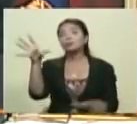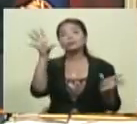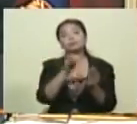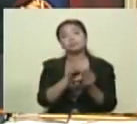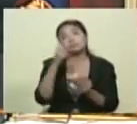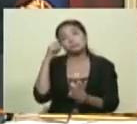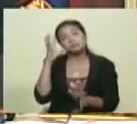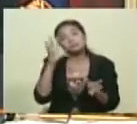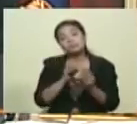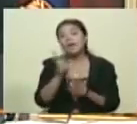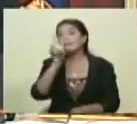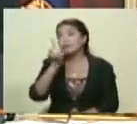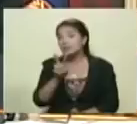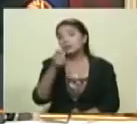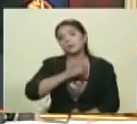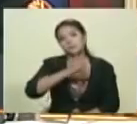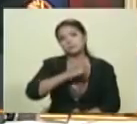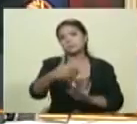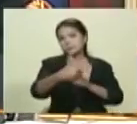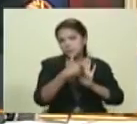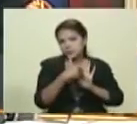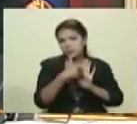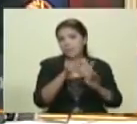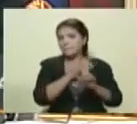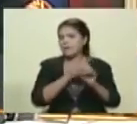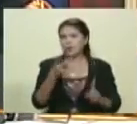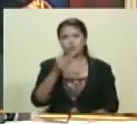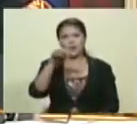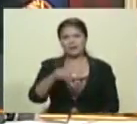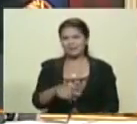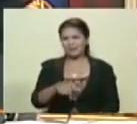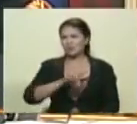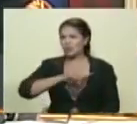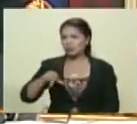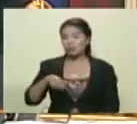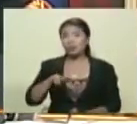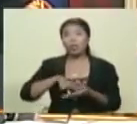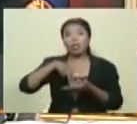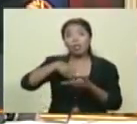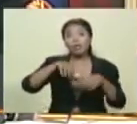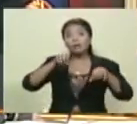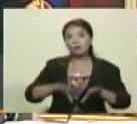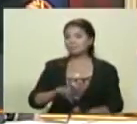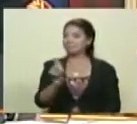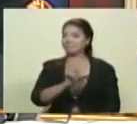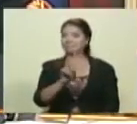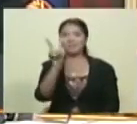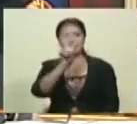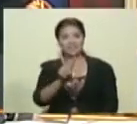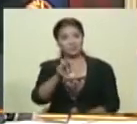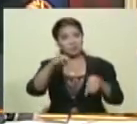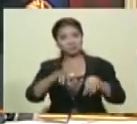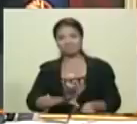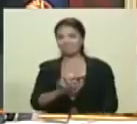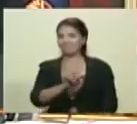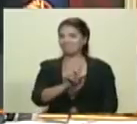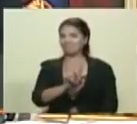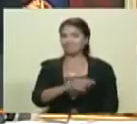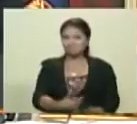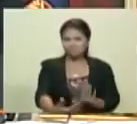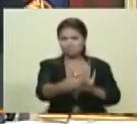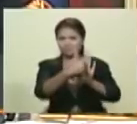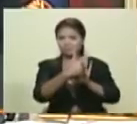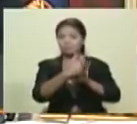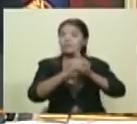conclusiones. Venezuela va a enfrentar la agresión. Lo que no va a pasar aquí es que no nos vamos a rendir. Venezuela no se va a rendir. Y ante cada agresión vamos